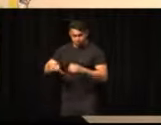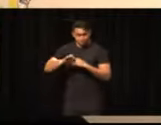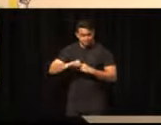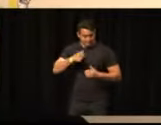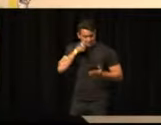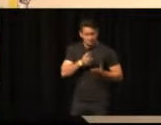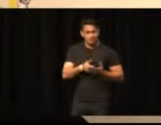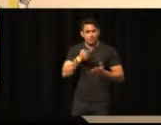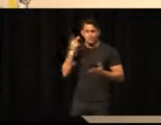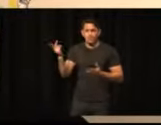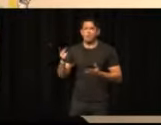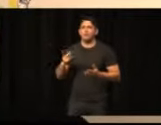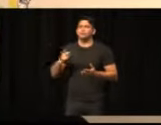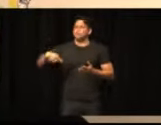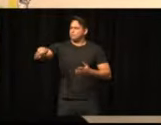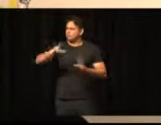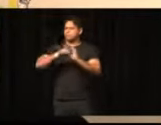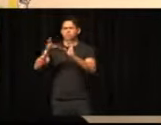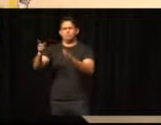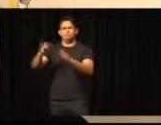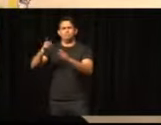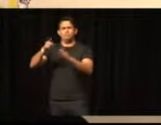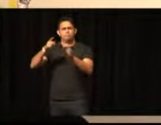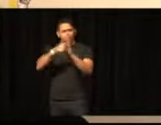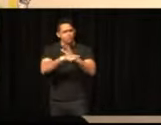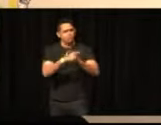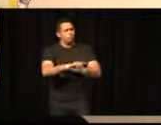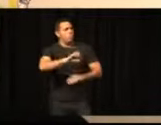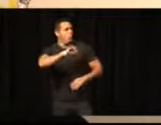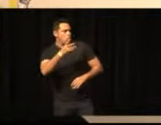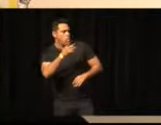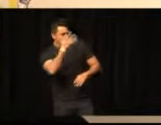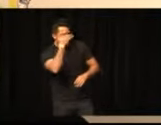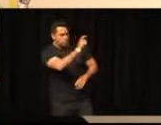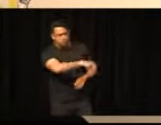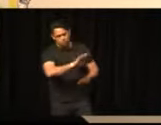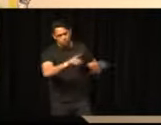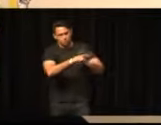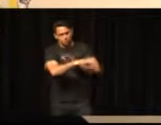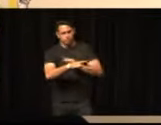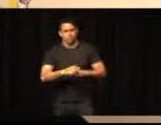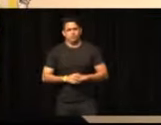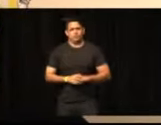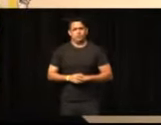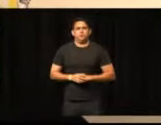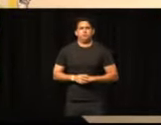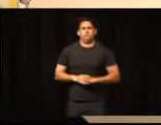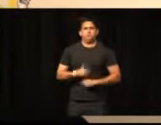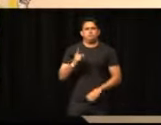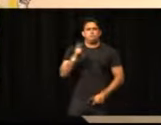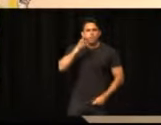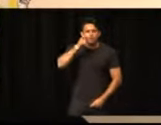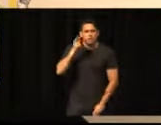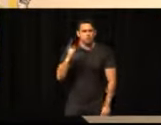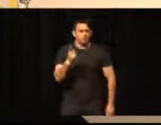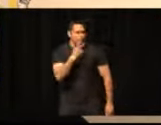que es muy interesante y ustedes pueden mandar la pregunta para todos o específicamente para alguien. Yo creo que me es interesante.